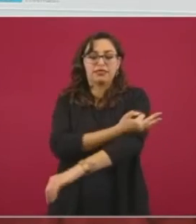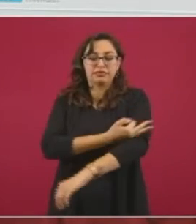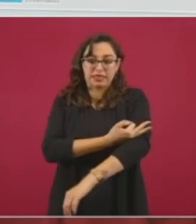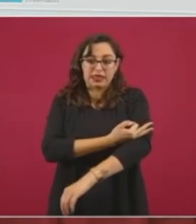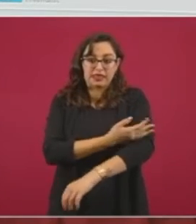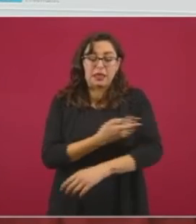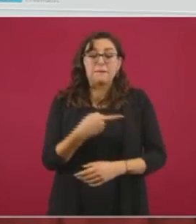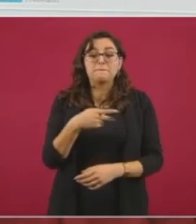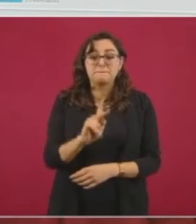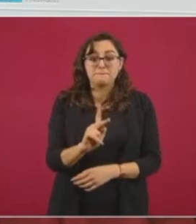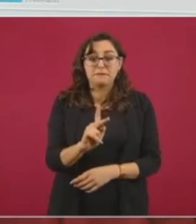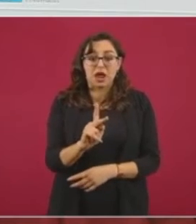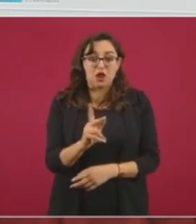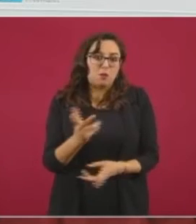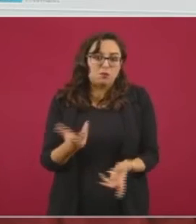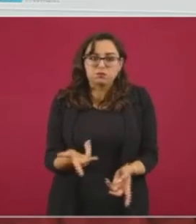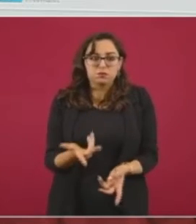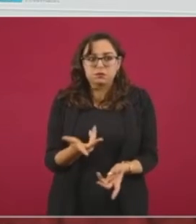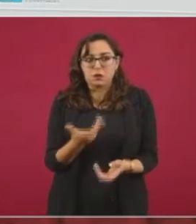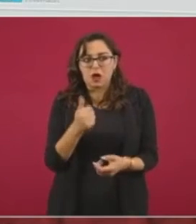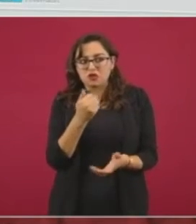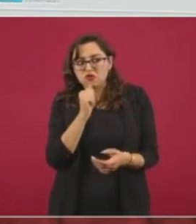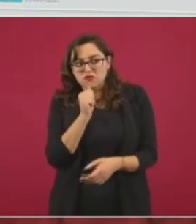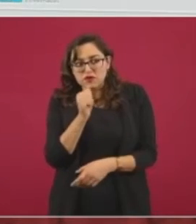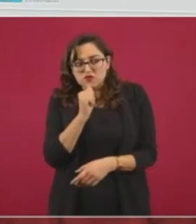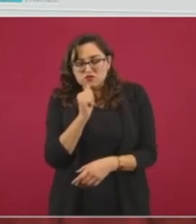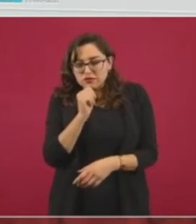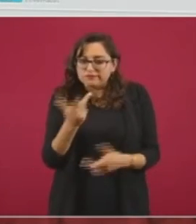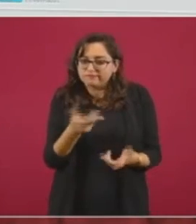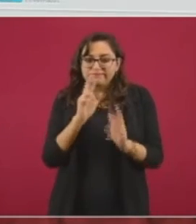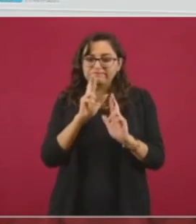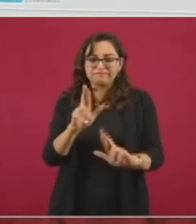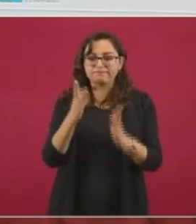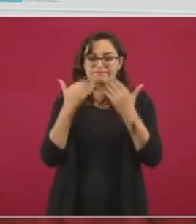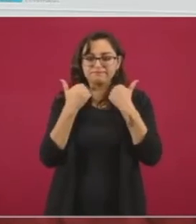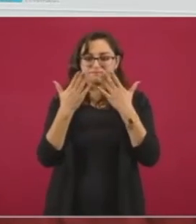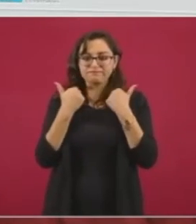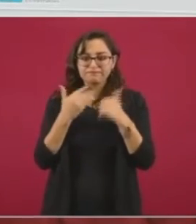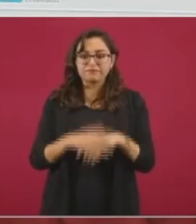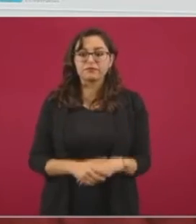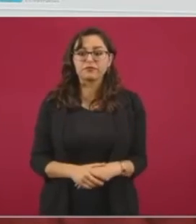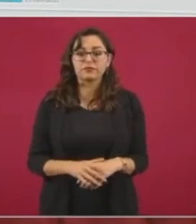clasifican automáticamente como sin posibilidad de resultado. Al momento tenemos un total de